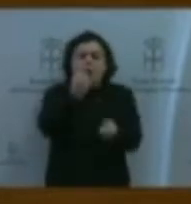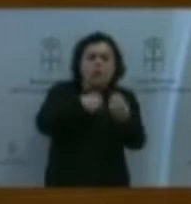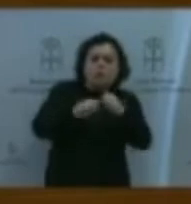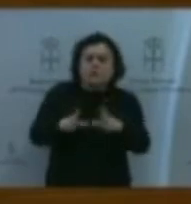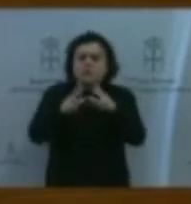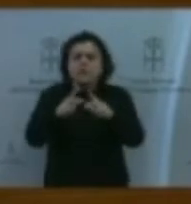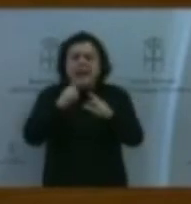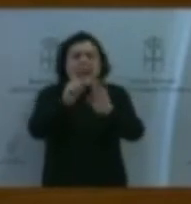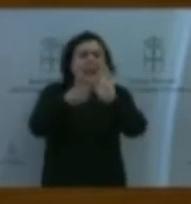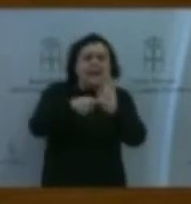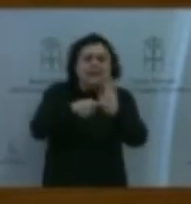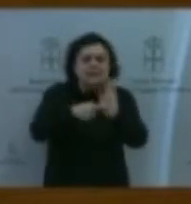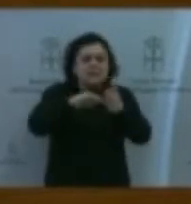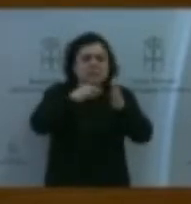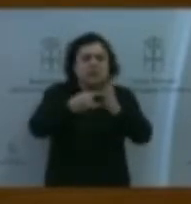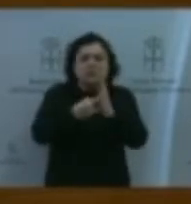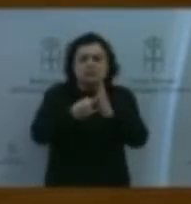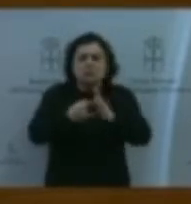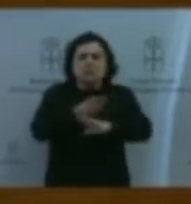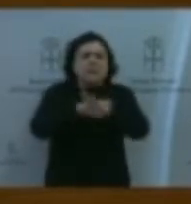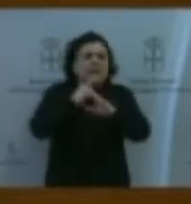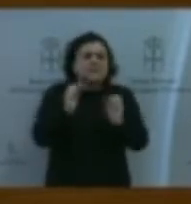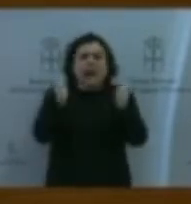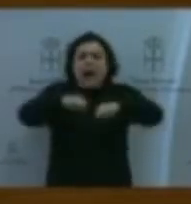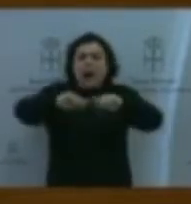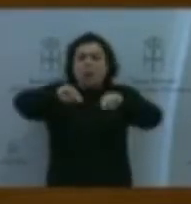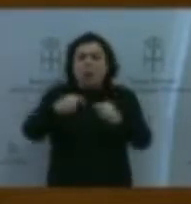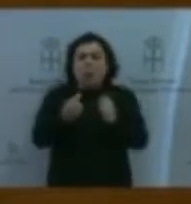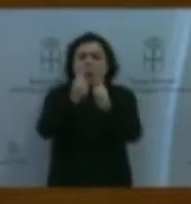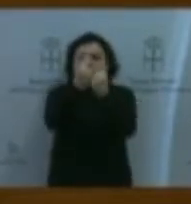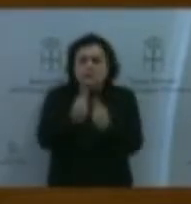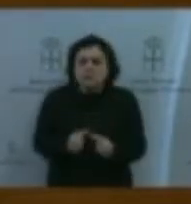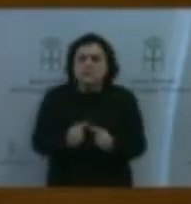acuerdos presupuestarios, generar nuevos derechos o quedarnos como estamos.